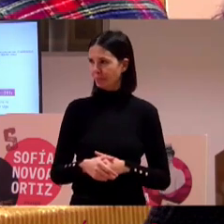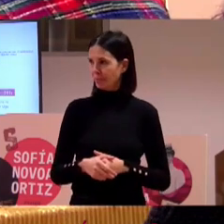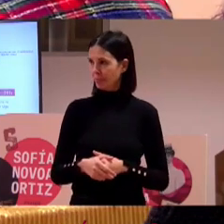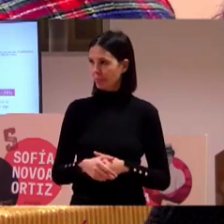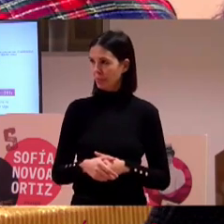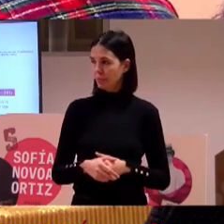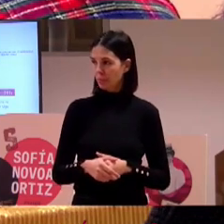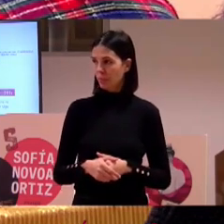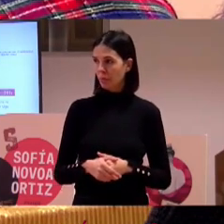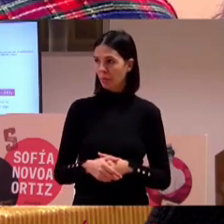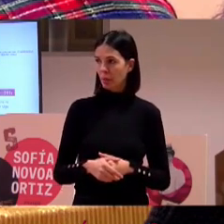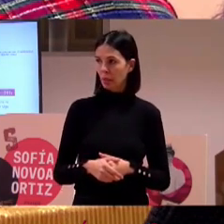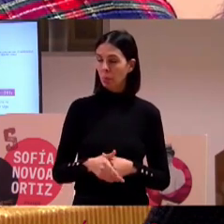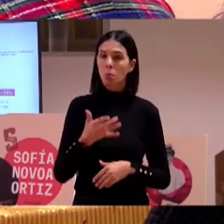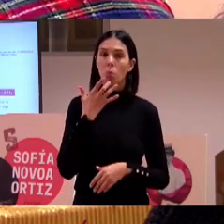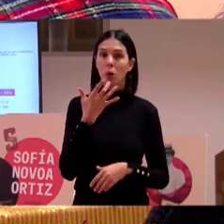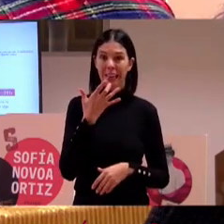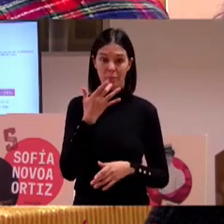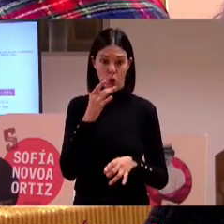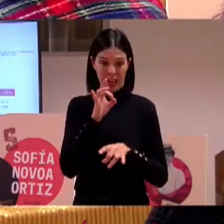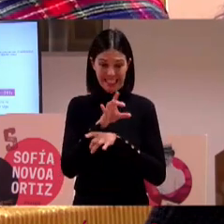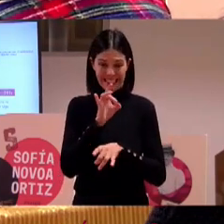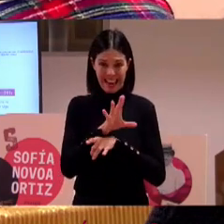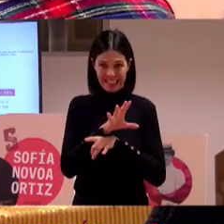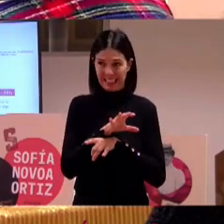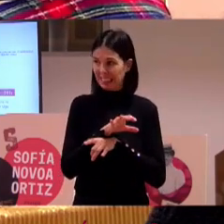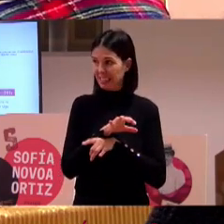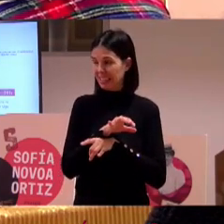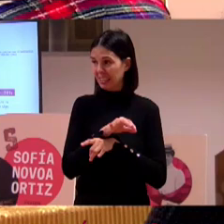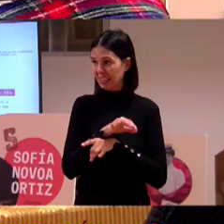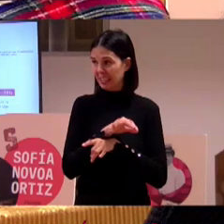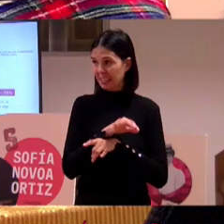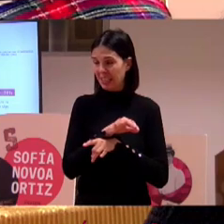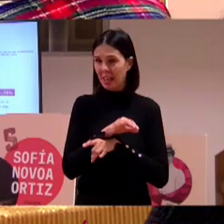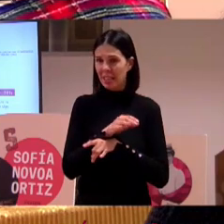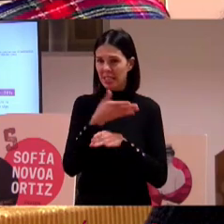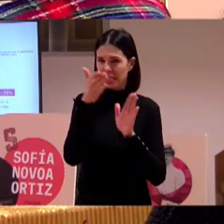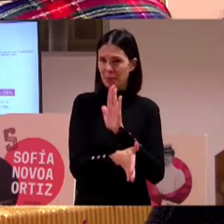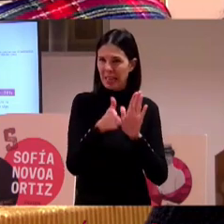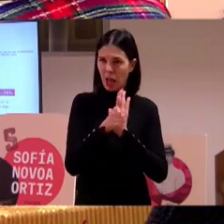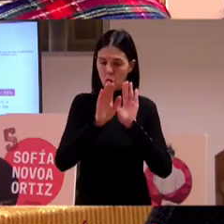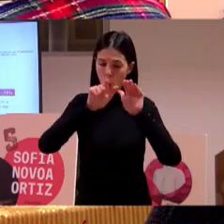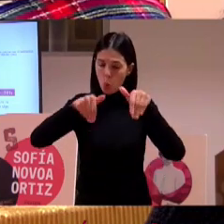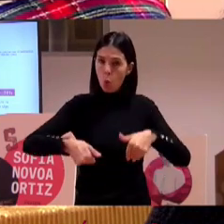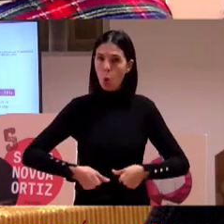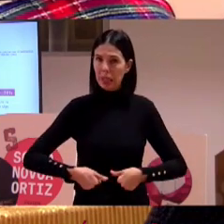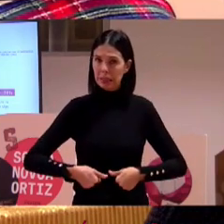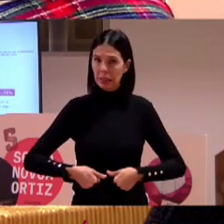que, por ejemplo, las cartas describiendo la vuelta de los